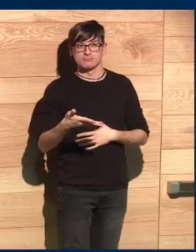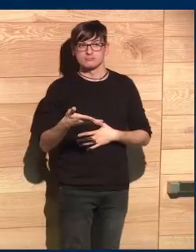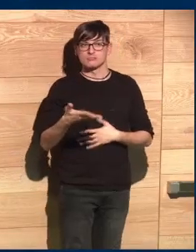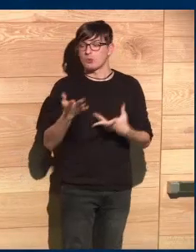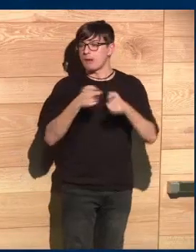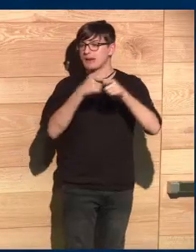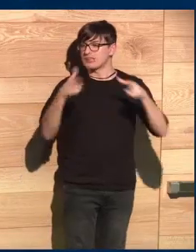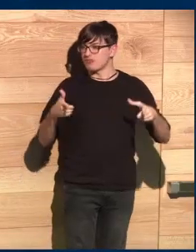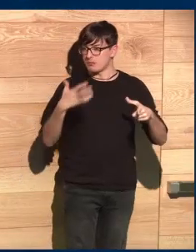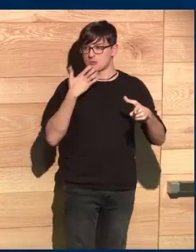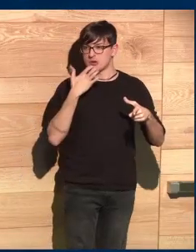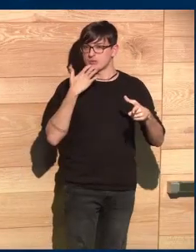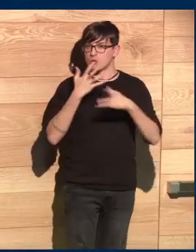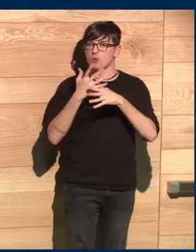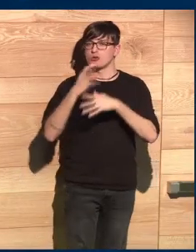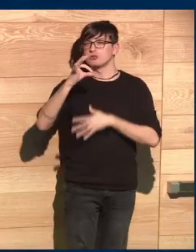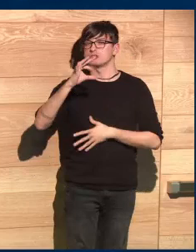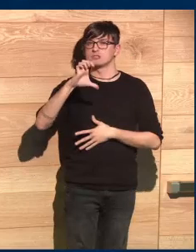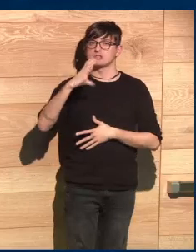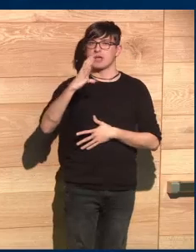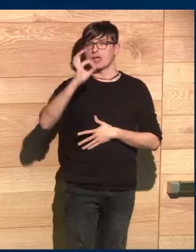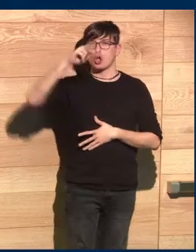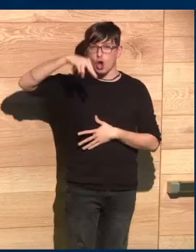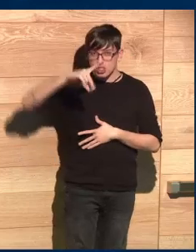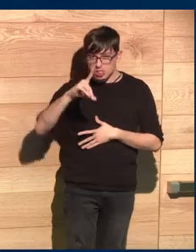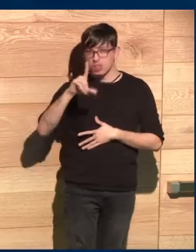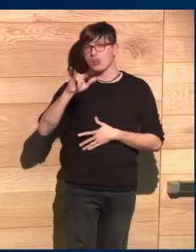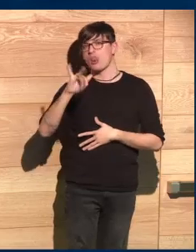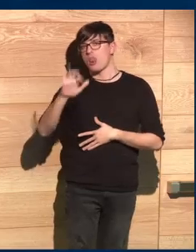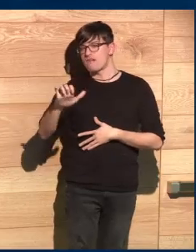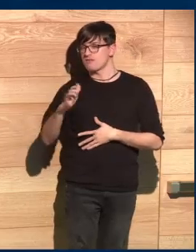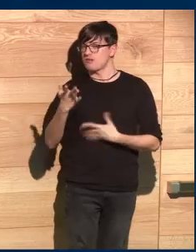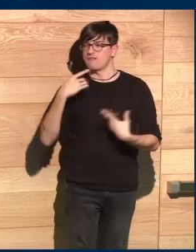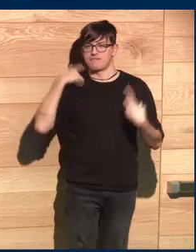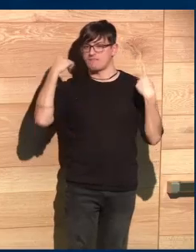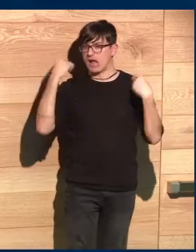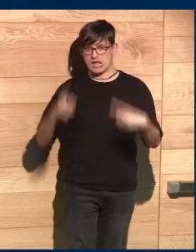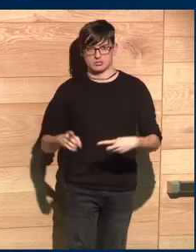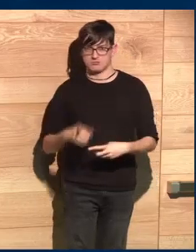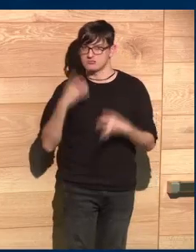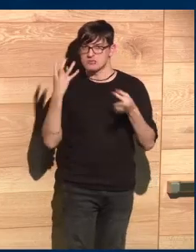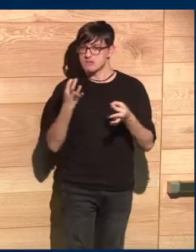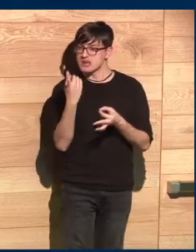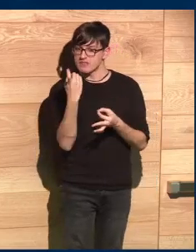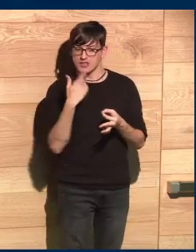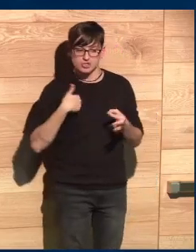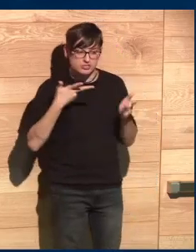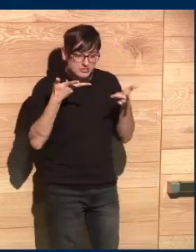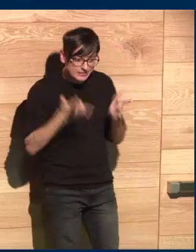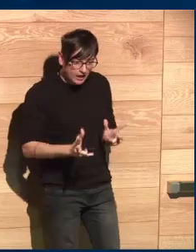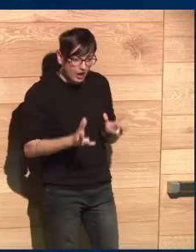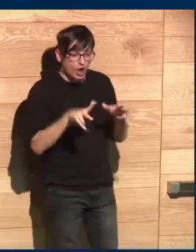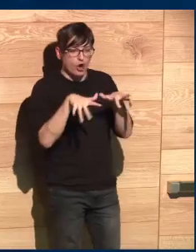una plataforma como Second Life fue un relativo fracaso porque siempre va a requerir que tú te sientes delante